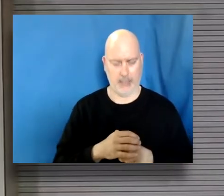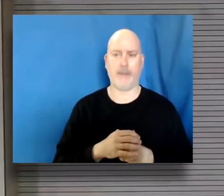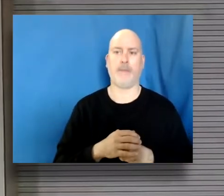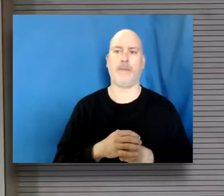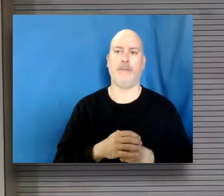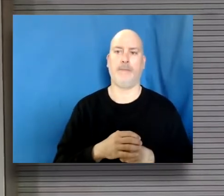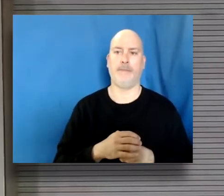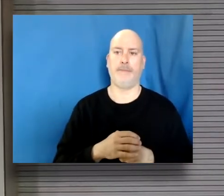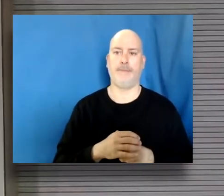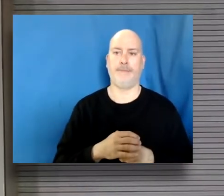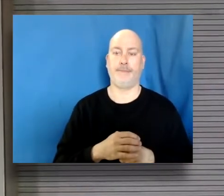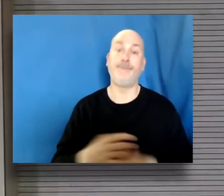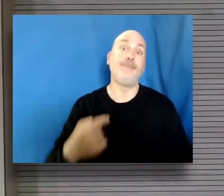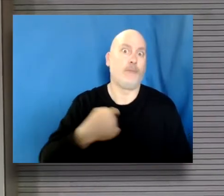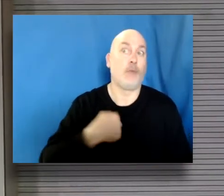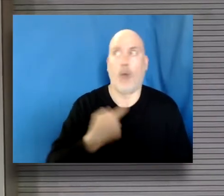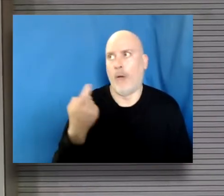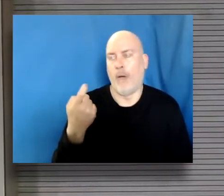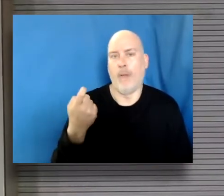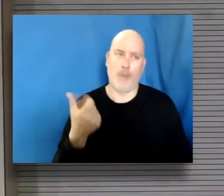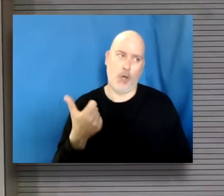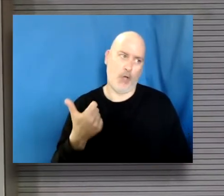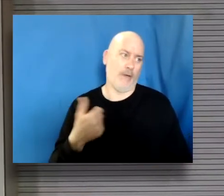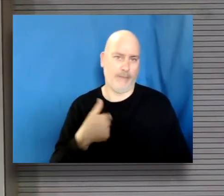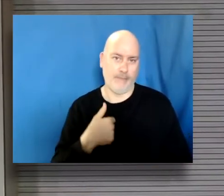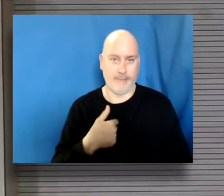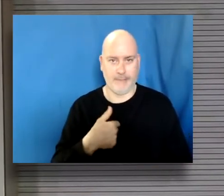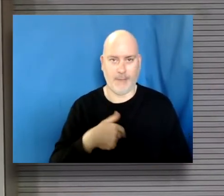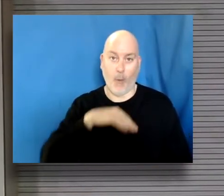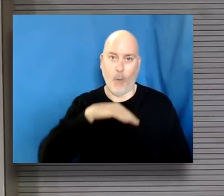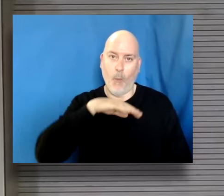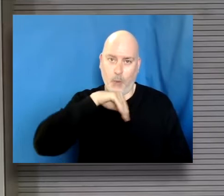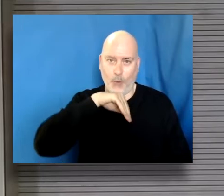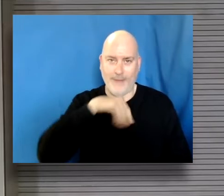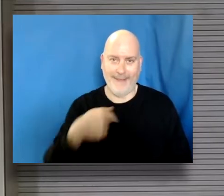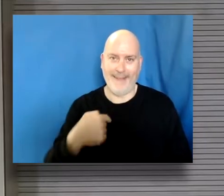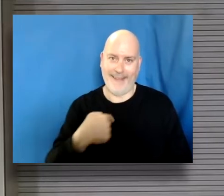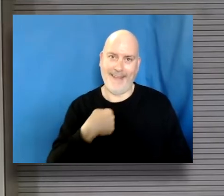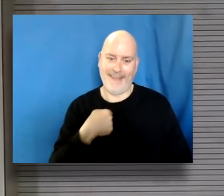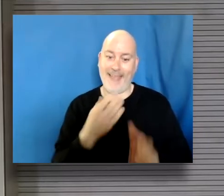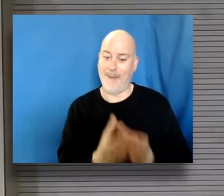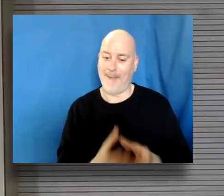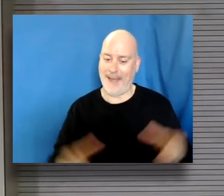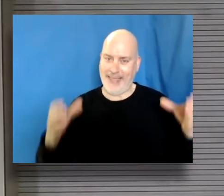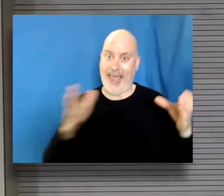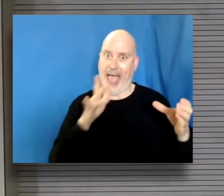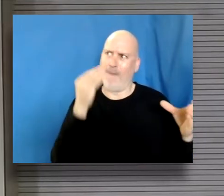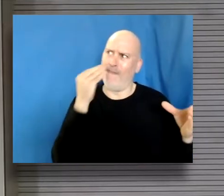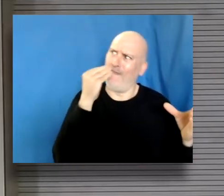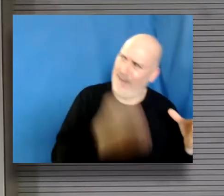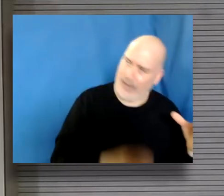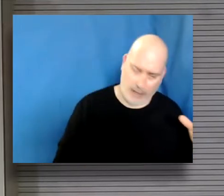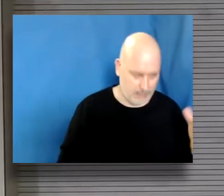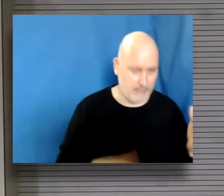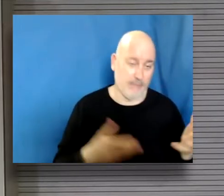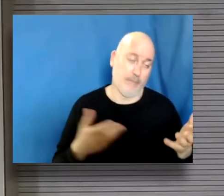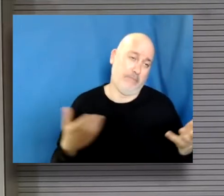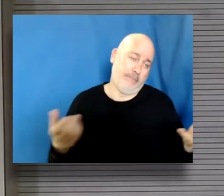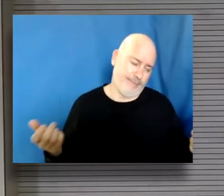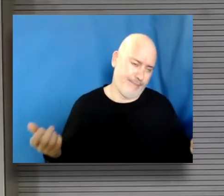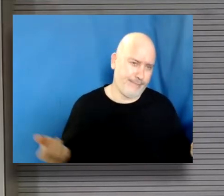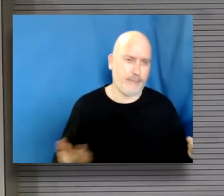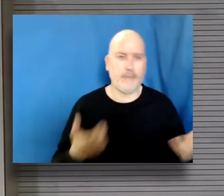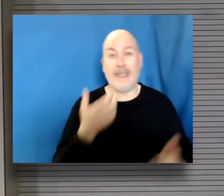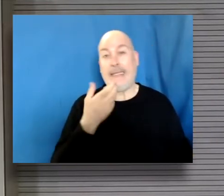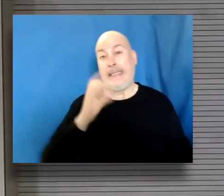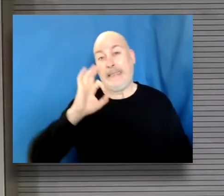He sido un poco brusca cuando he puesto el dibujo de la bañera y del agua fría. En principio, si la